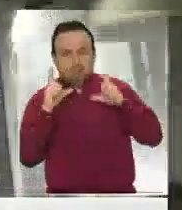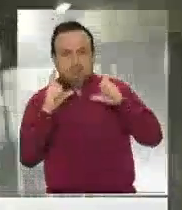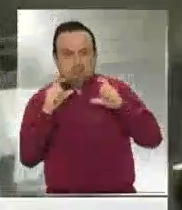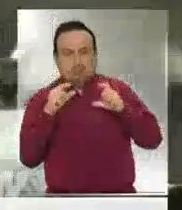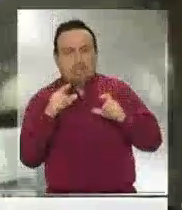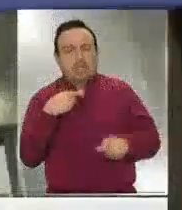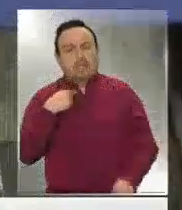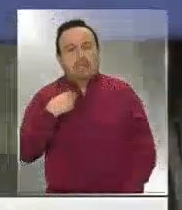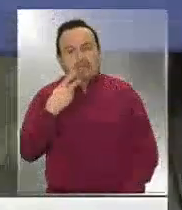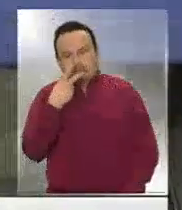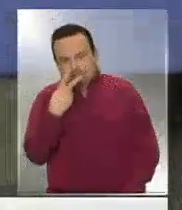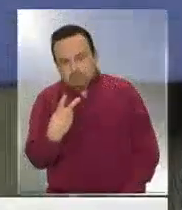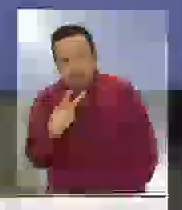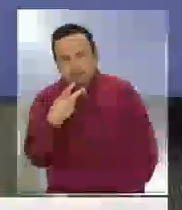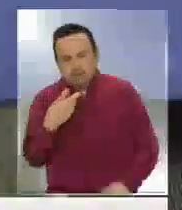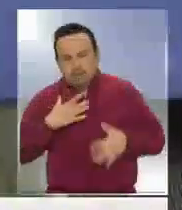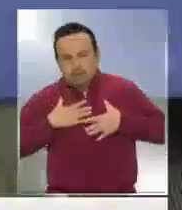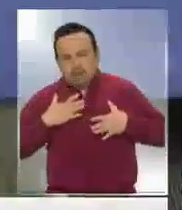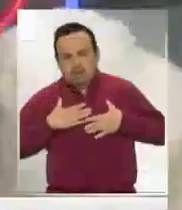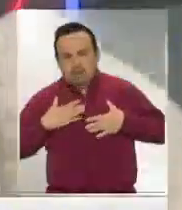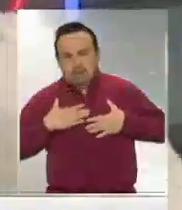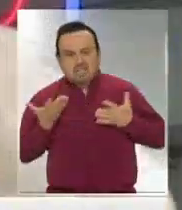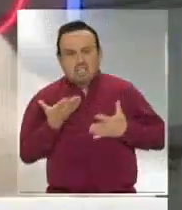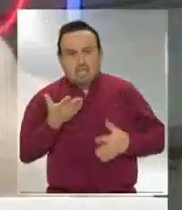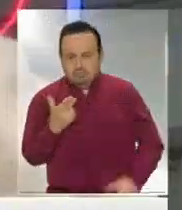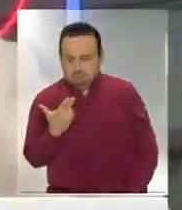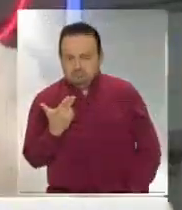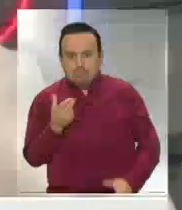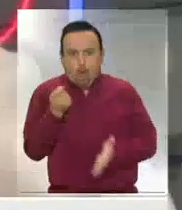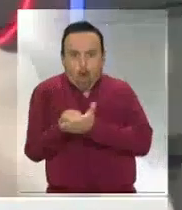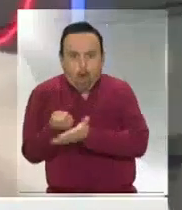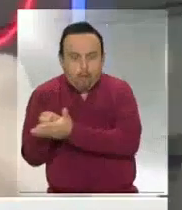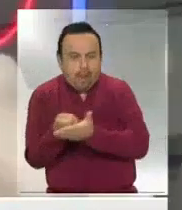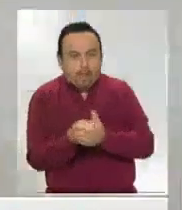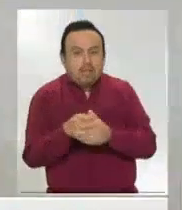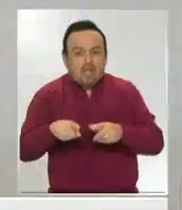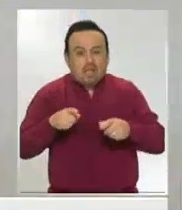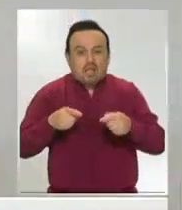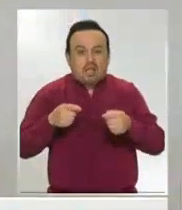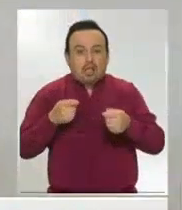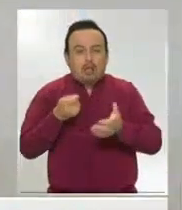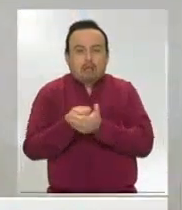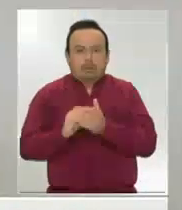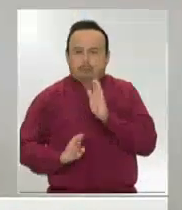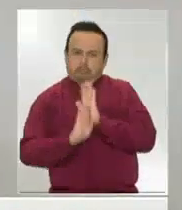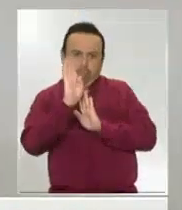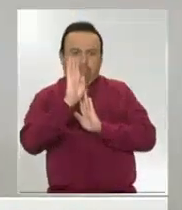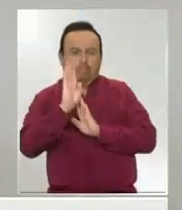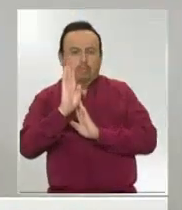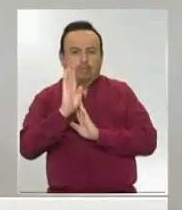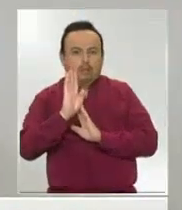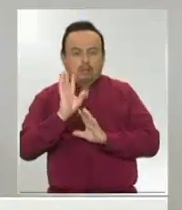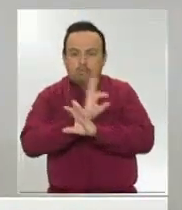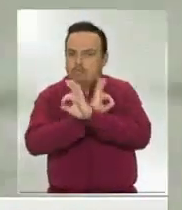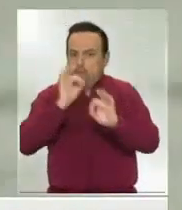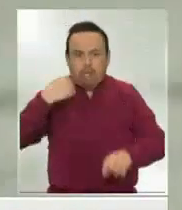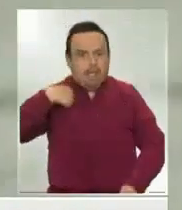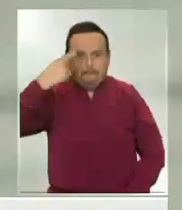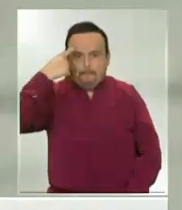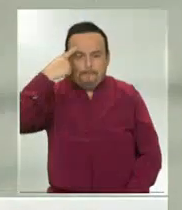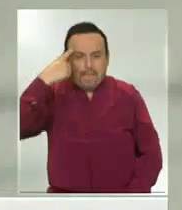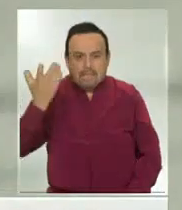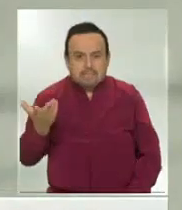cómo muchos volcaron ese temor en la compra de armas. Las ventas de estos productos se dispararon a niveles nunca antes